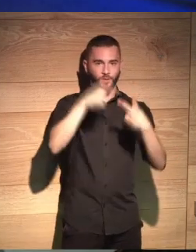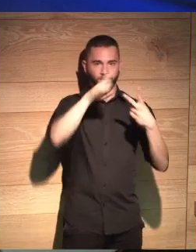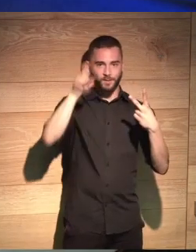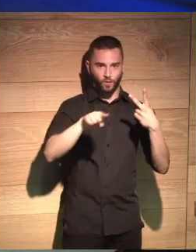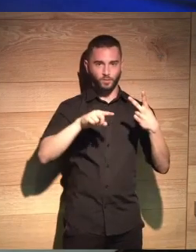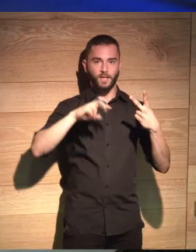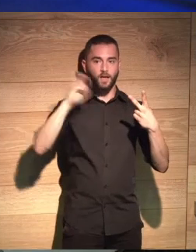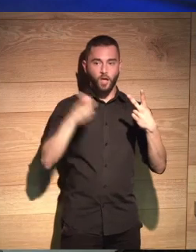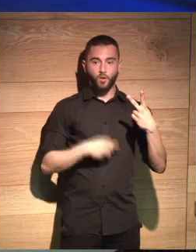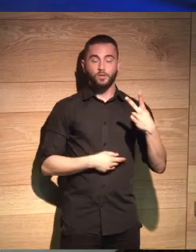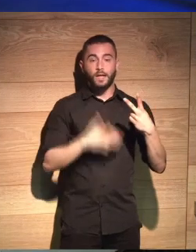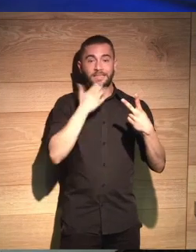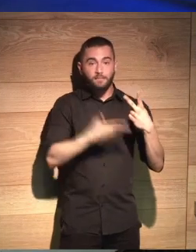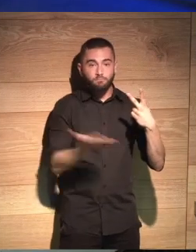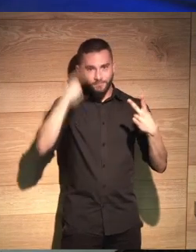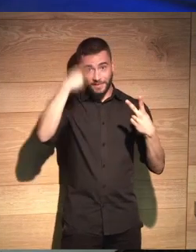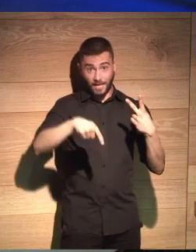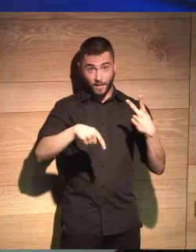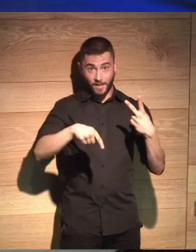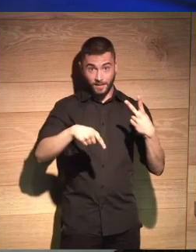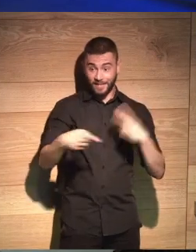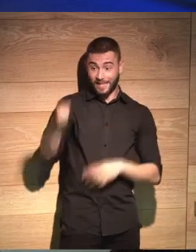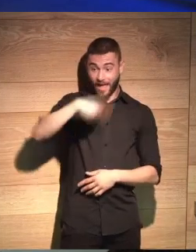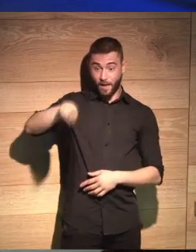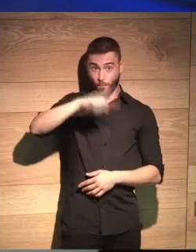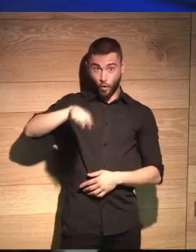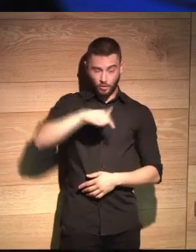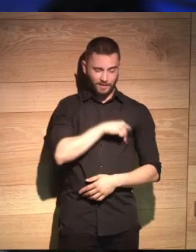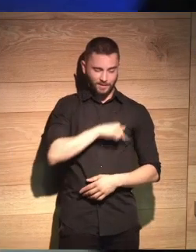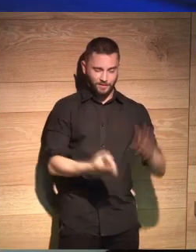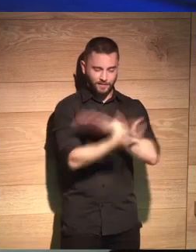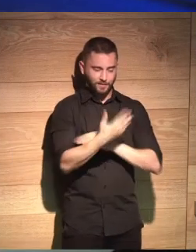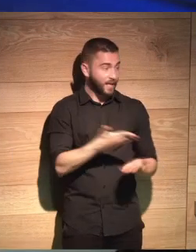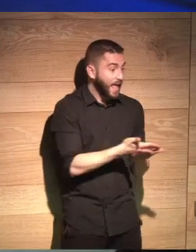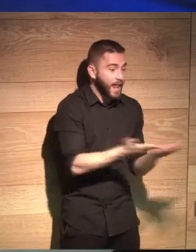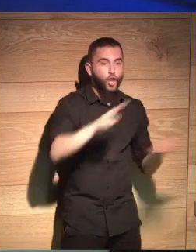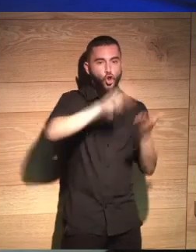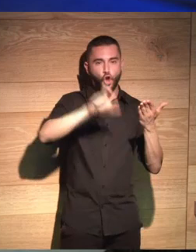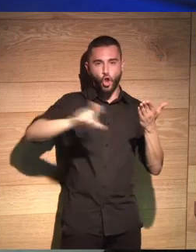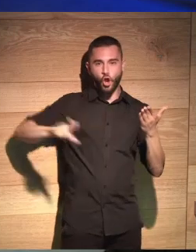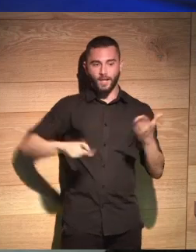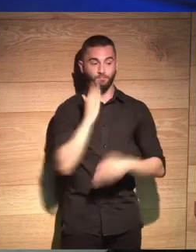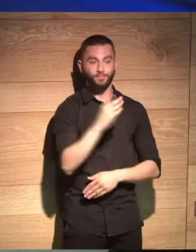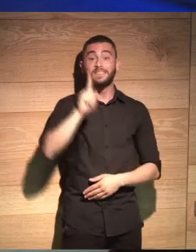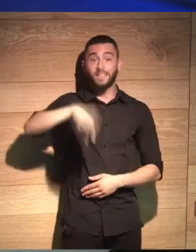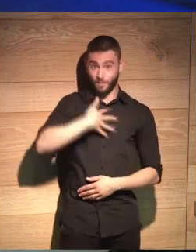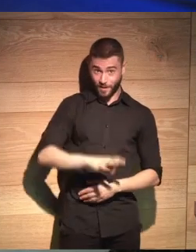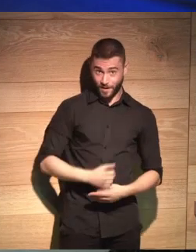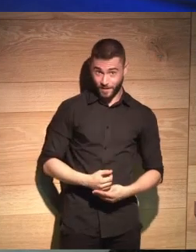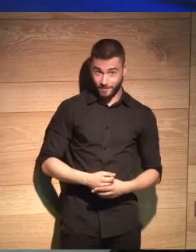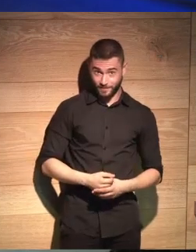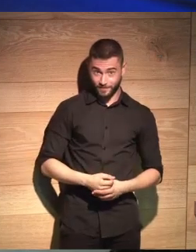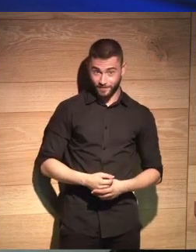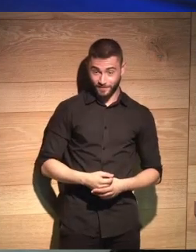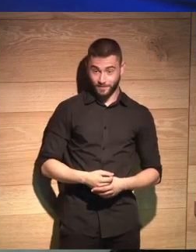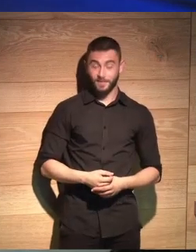que vosotros también provocáis ese efecto en vuestros lectores. Bueno, y yo me acuerdo